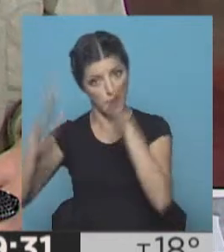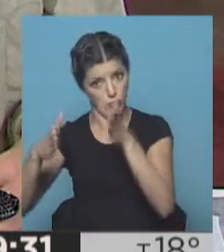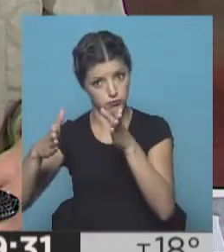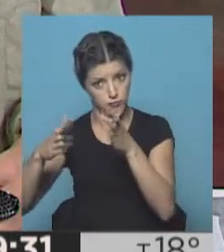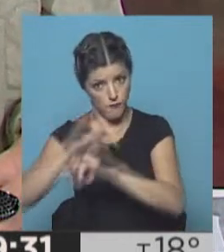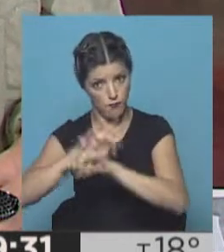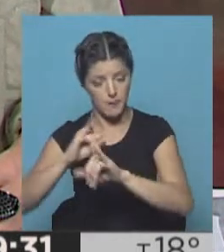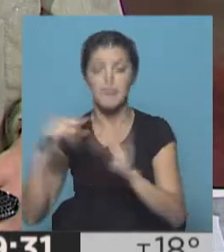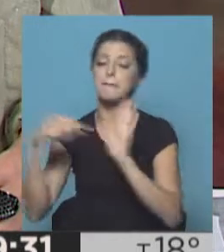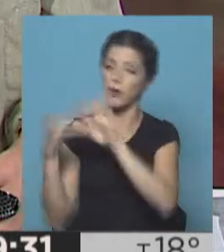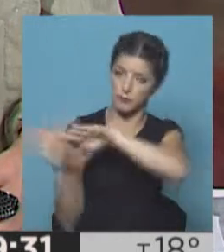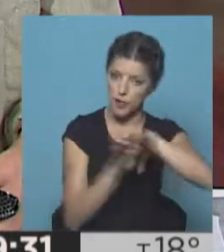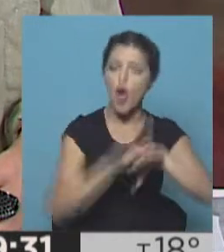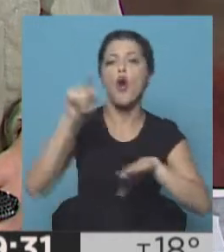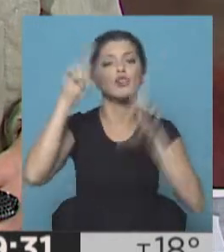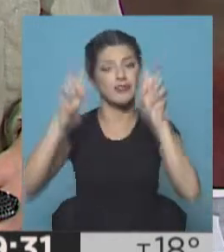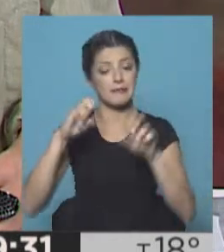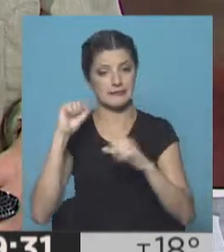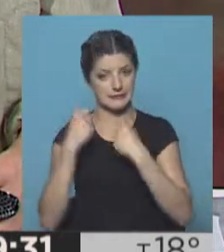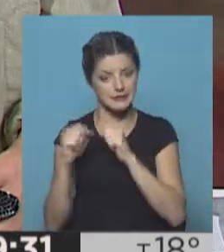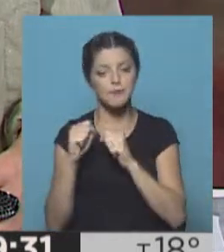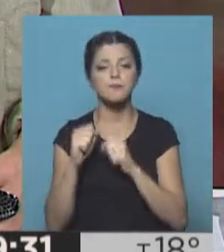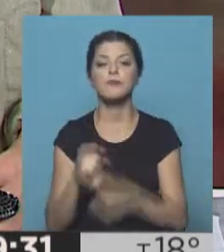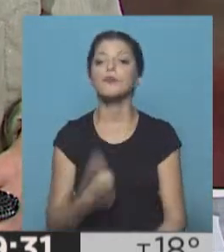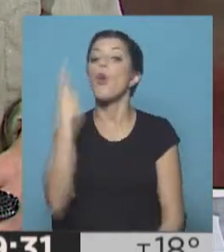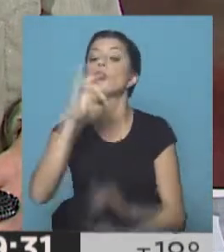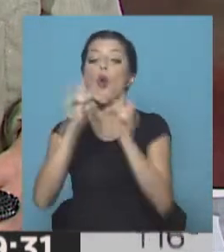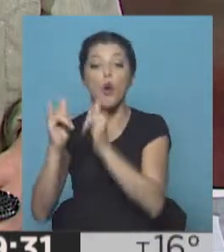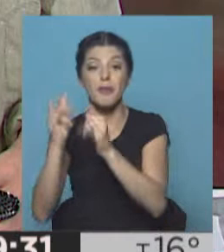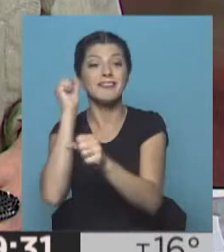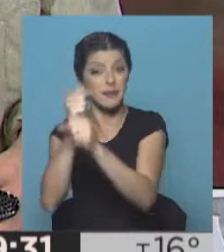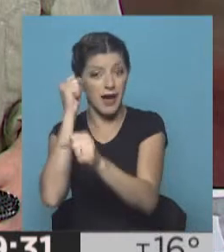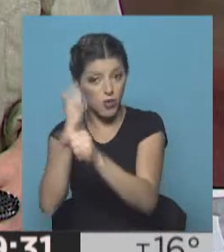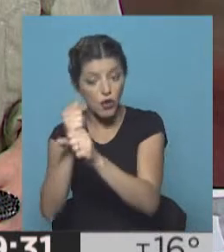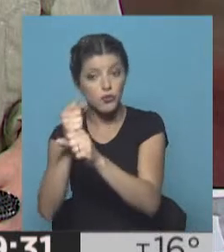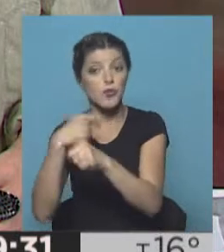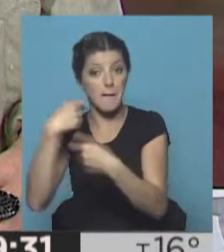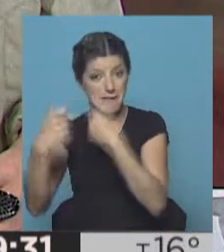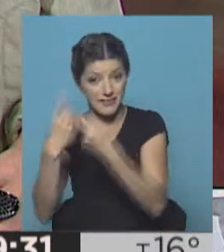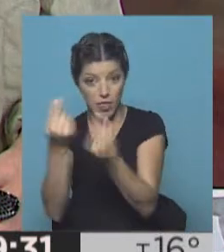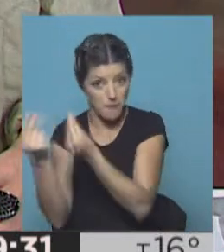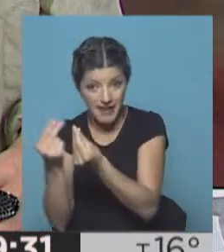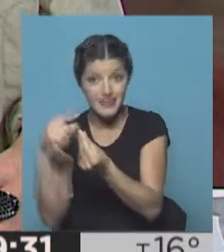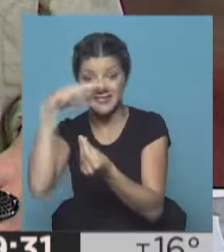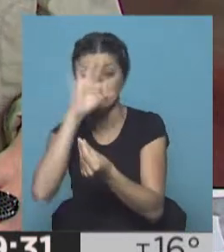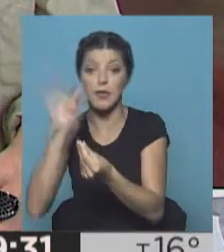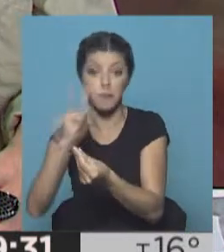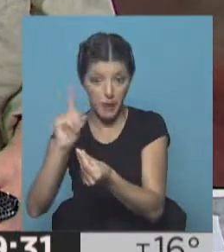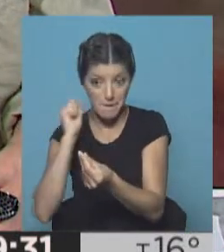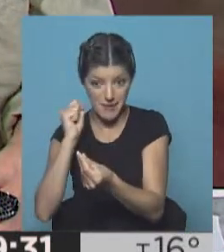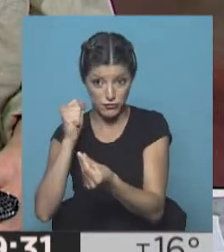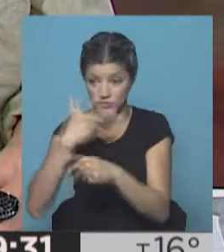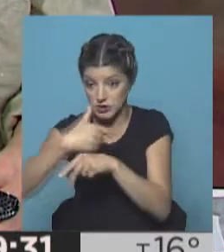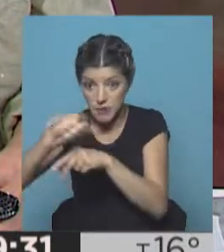Pero ahora vamos a otro preocupante realmente, como es la desaparición de un joven empleado de una financiera que tenía 70 mil pesos encima. Hay en